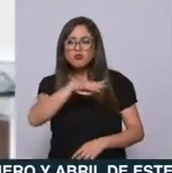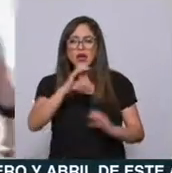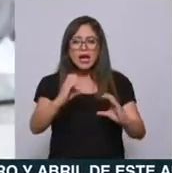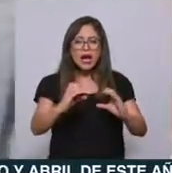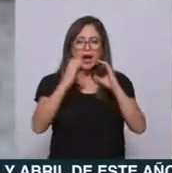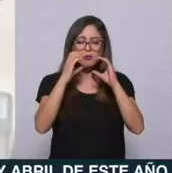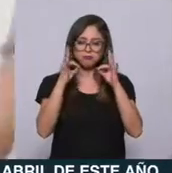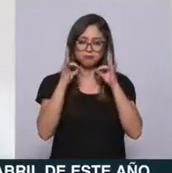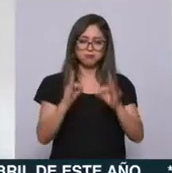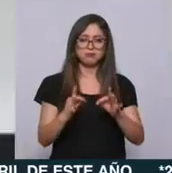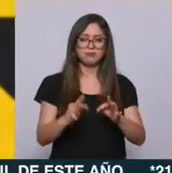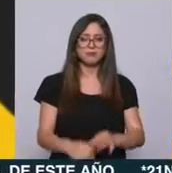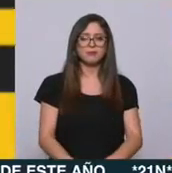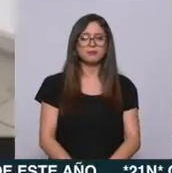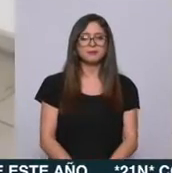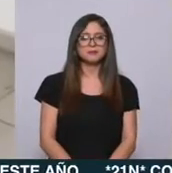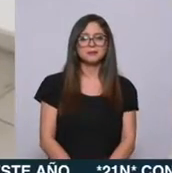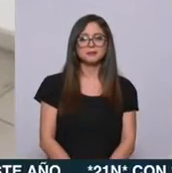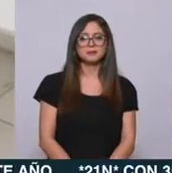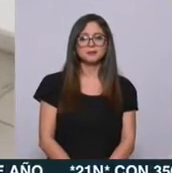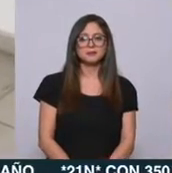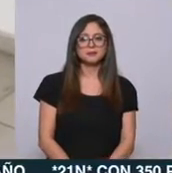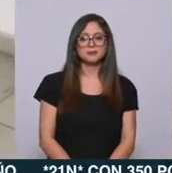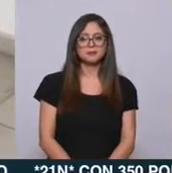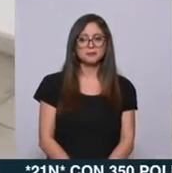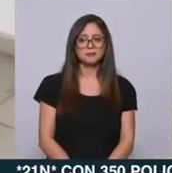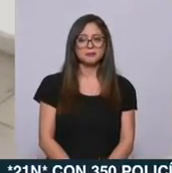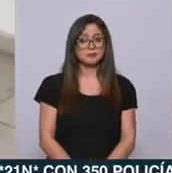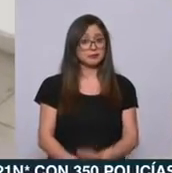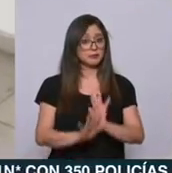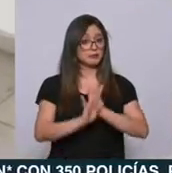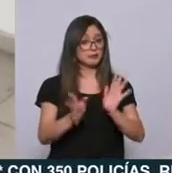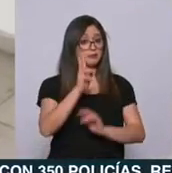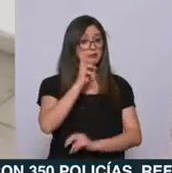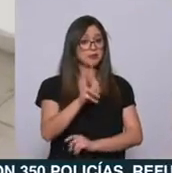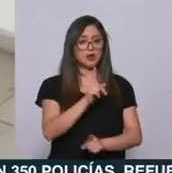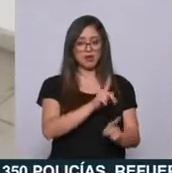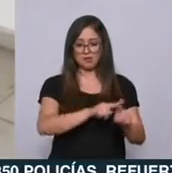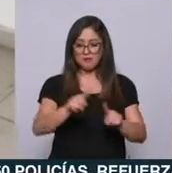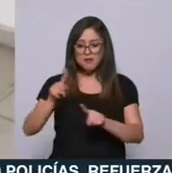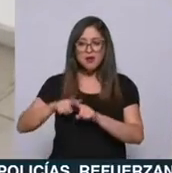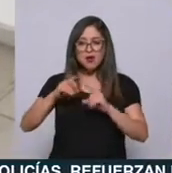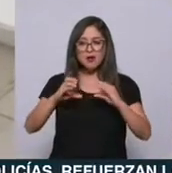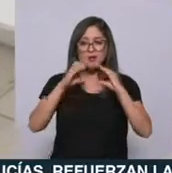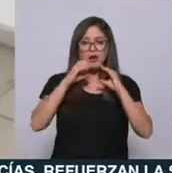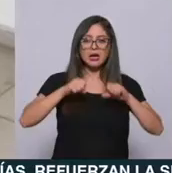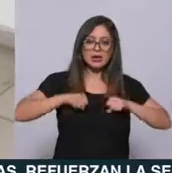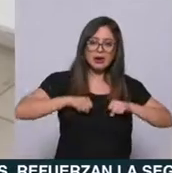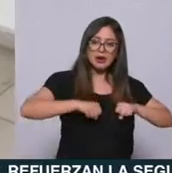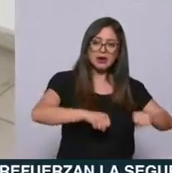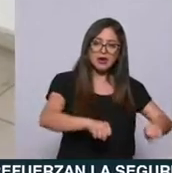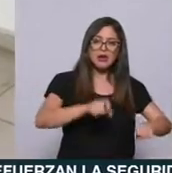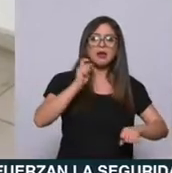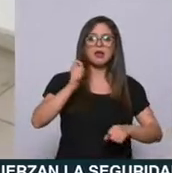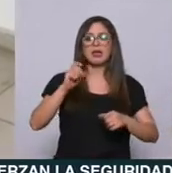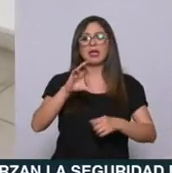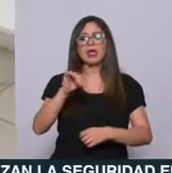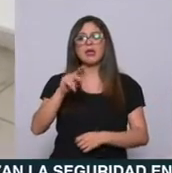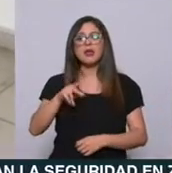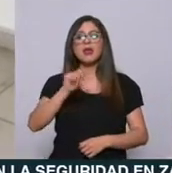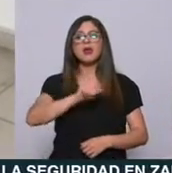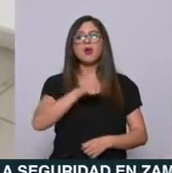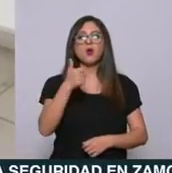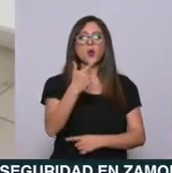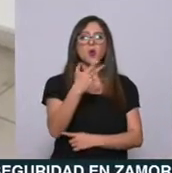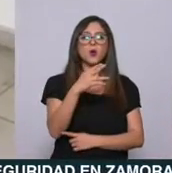hamburguesa perfecta. Amigos, como vieron, ya conseguimos las hamburguesas. Tenemos las de carrito, tenemos las de cadena, tenemos la